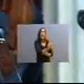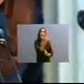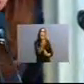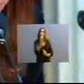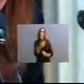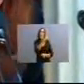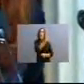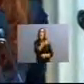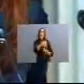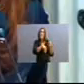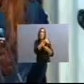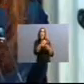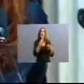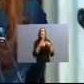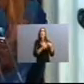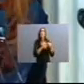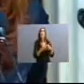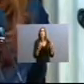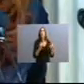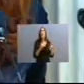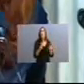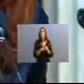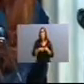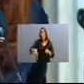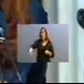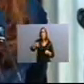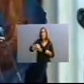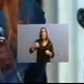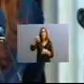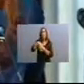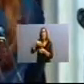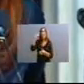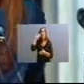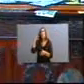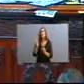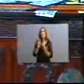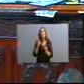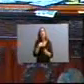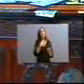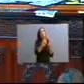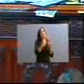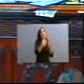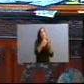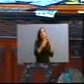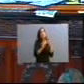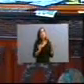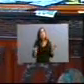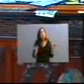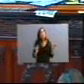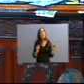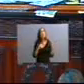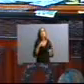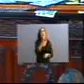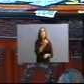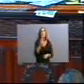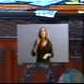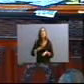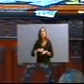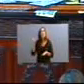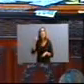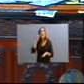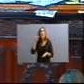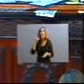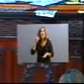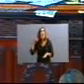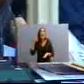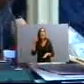discutía suavemente, no como me peleaba con ustedes, con ellos suave era. Decían, no, lo de Galeano es un desastre. Yo, ellos lo